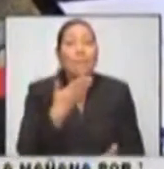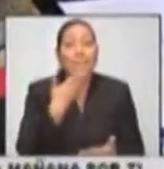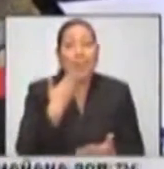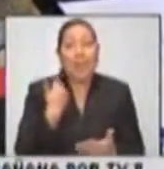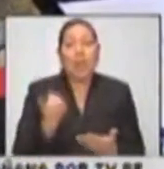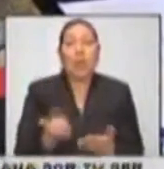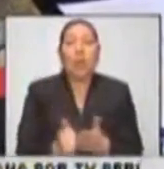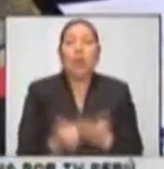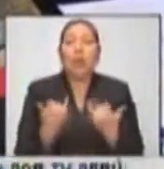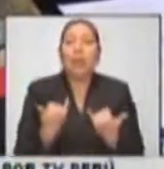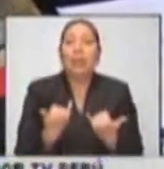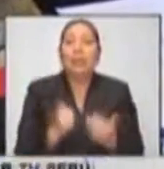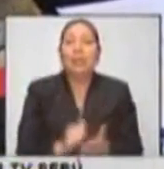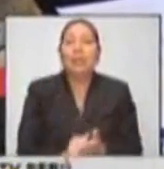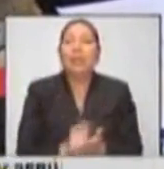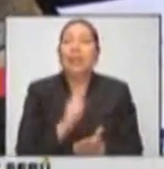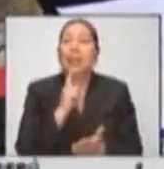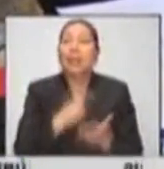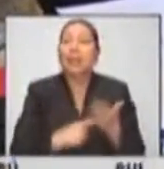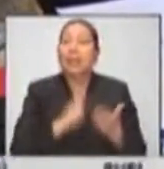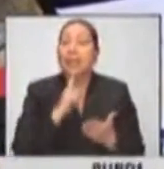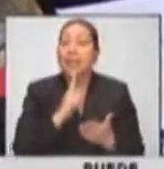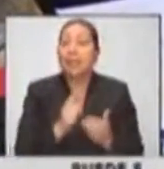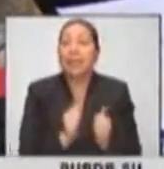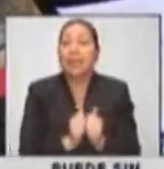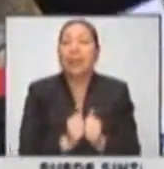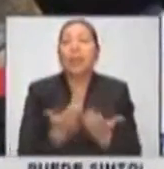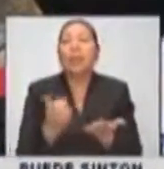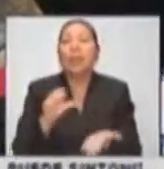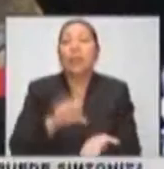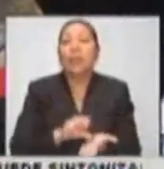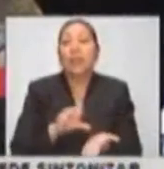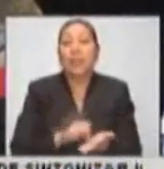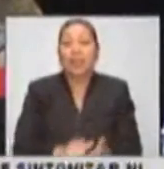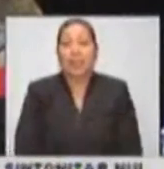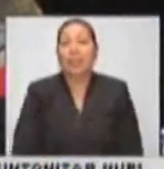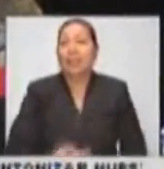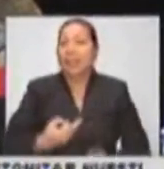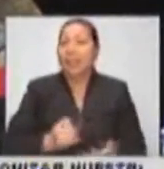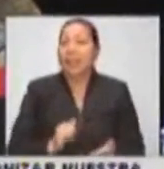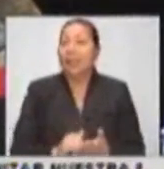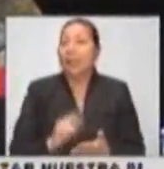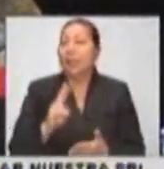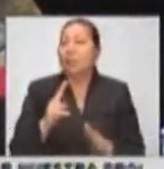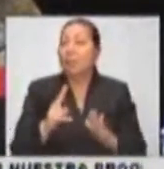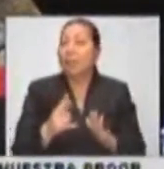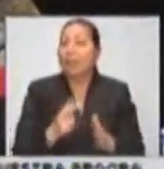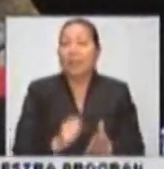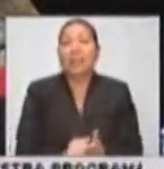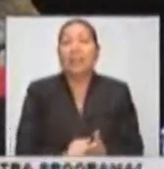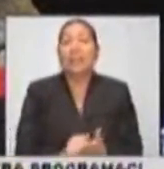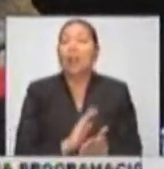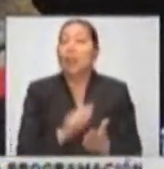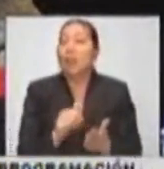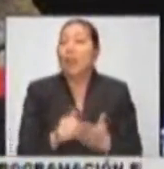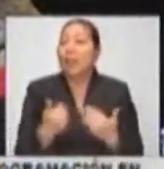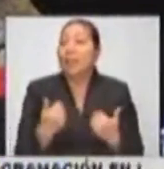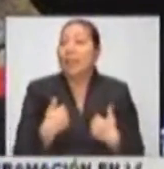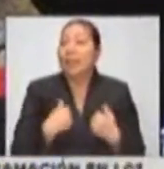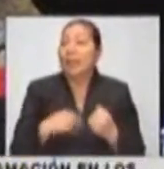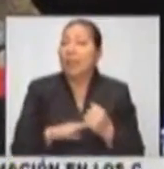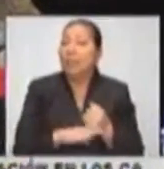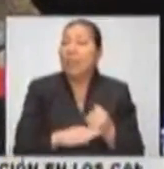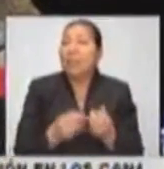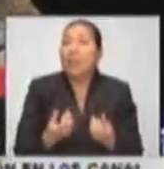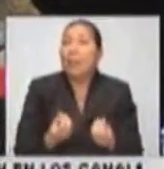mejor, y esos datos que estén geográficamente ubicados. El censo de ahora, el 2017, va a ayudar a eso. Todo eso tiene que ver con fuentes